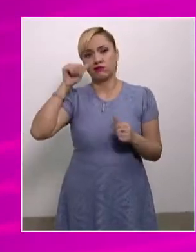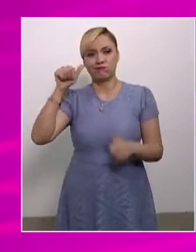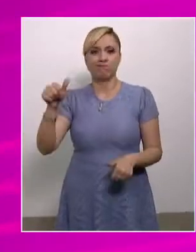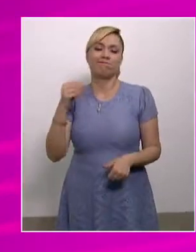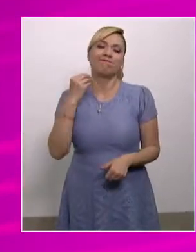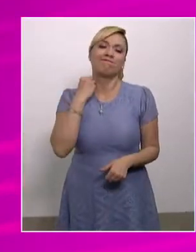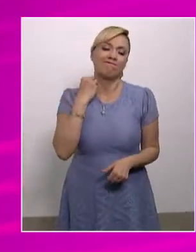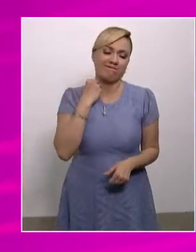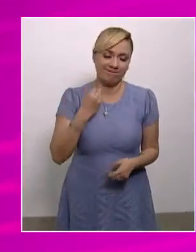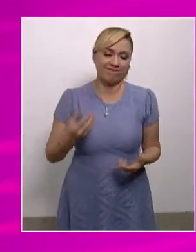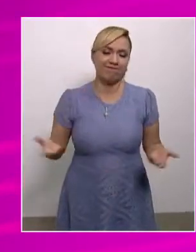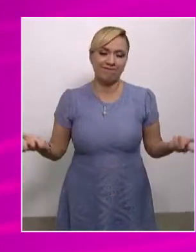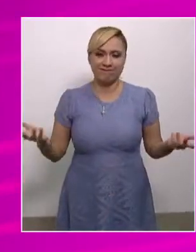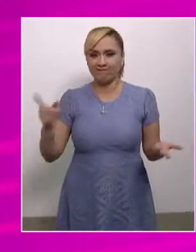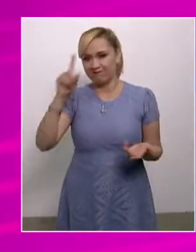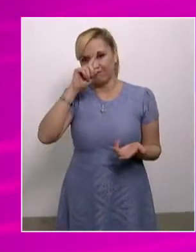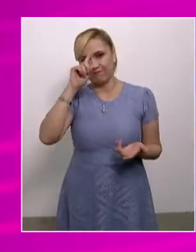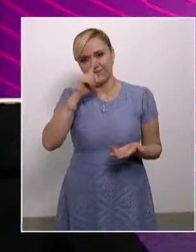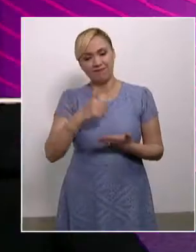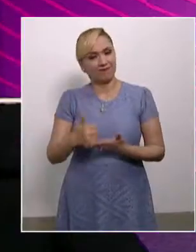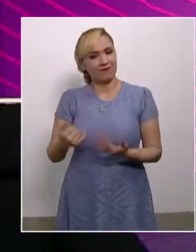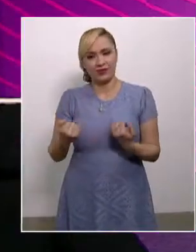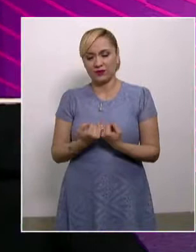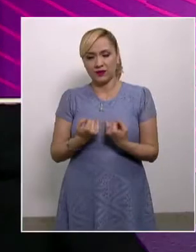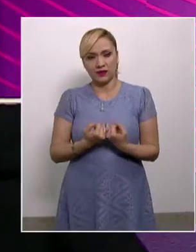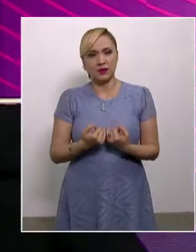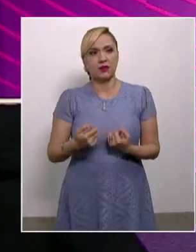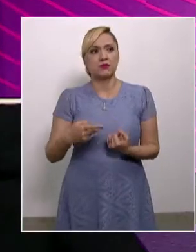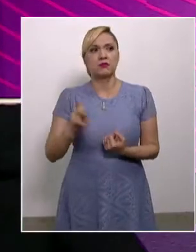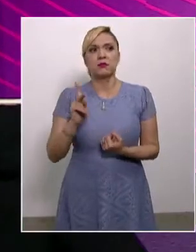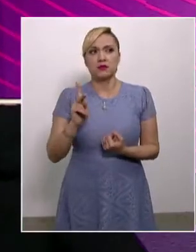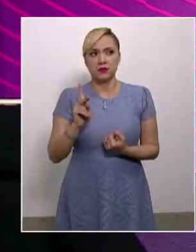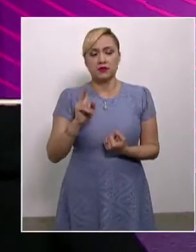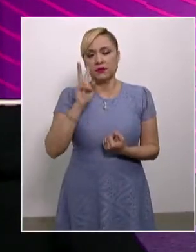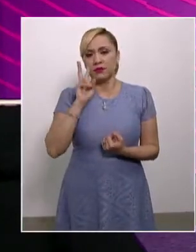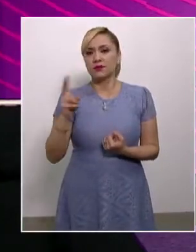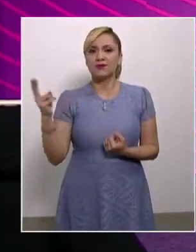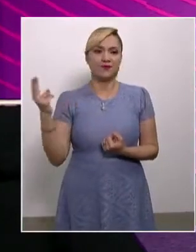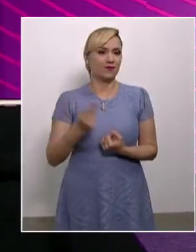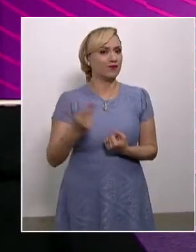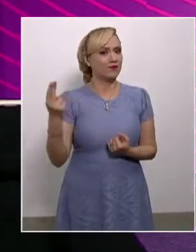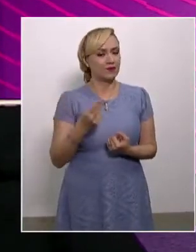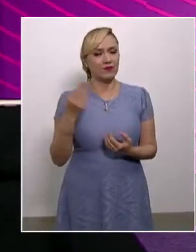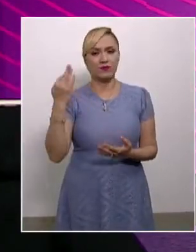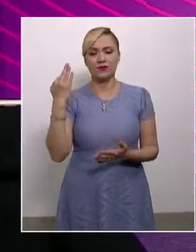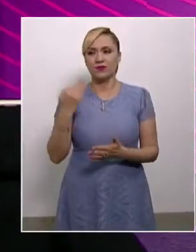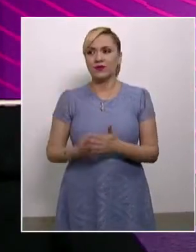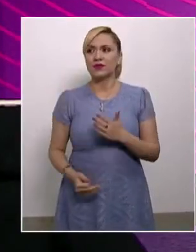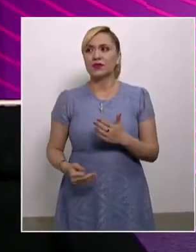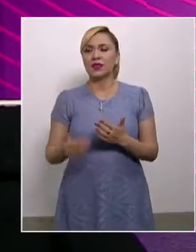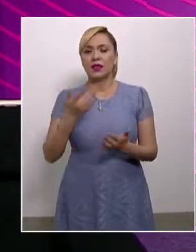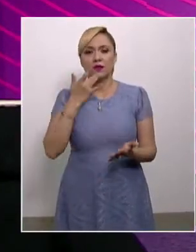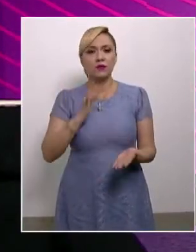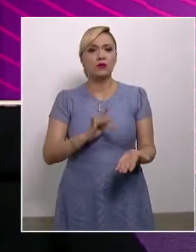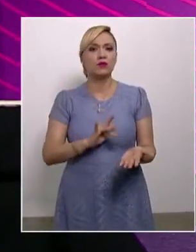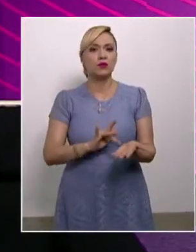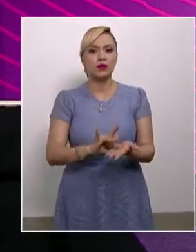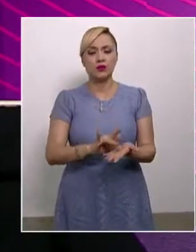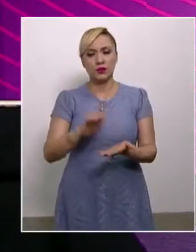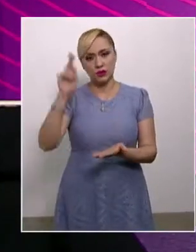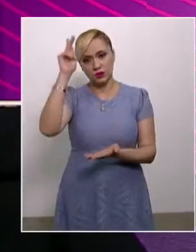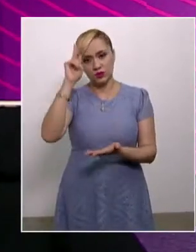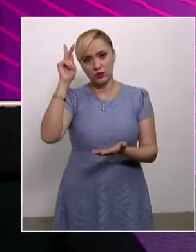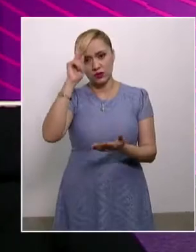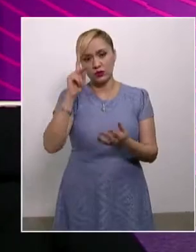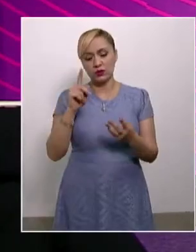la asistencia jurídica o legal. No obstante, hemos visto que necesitamos esa otra cara de apoyo psicológico